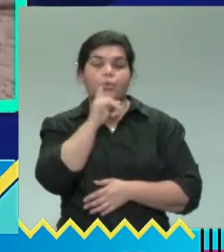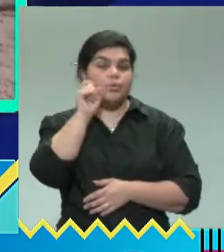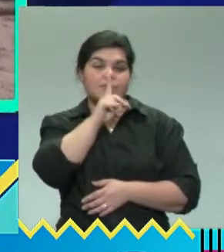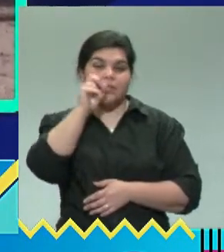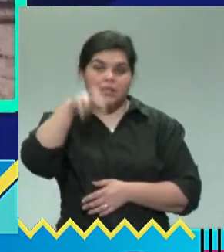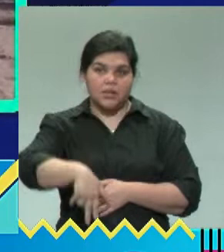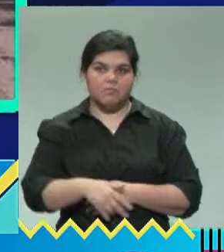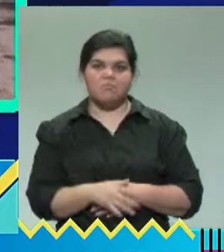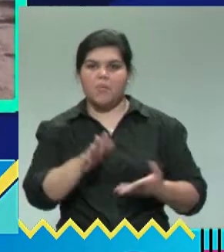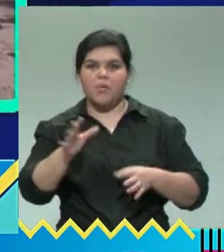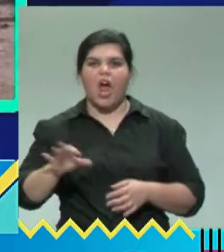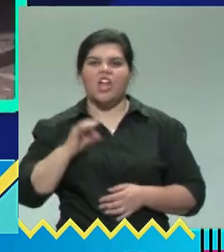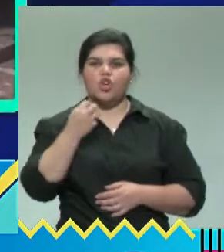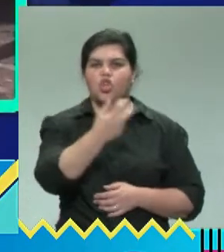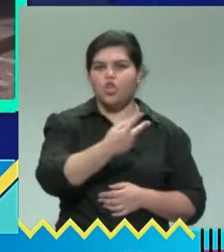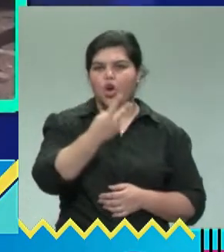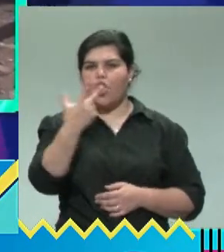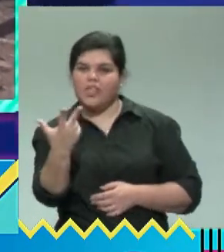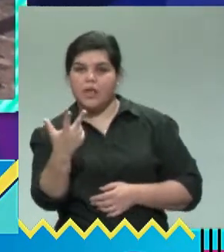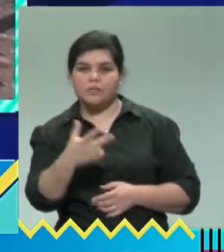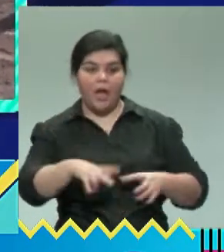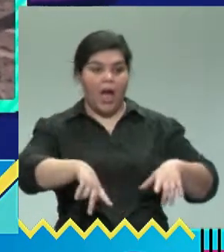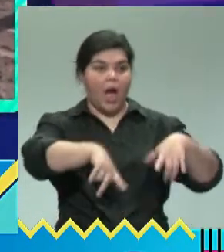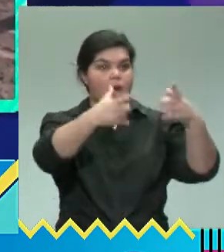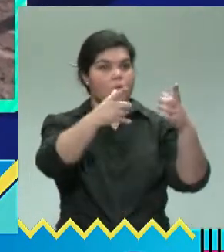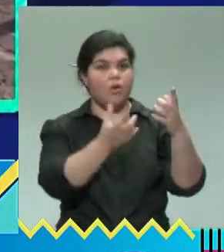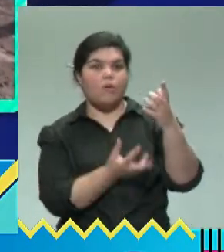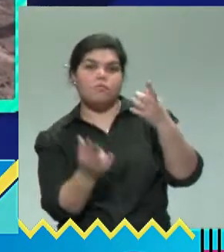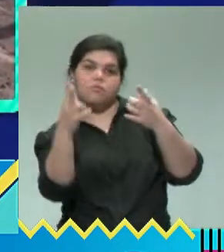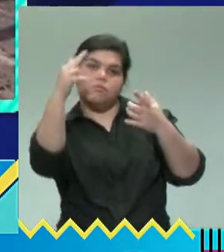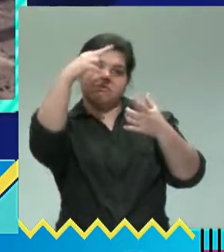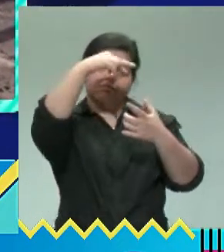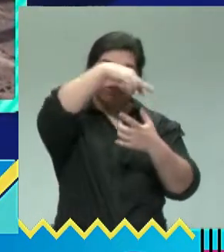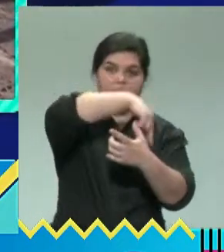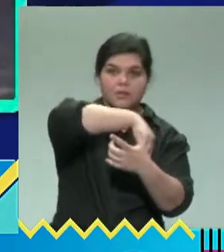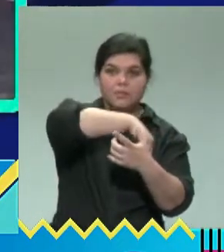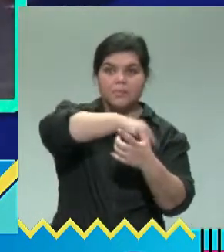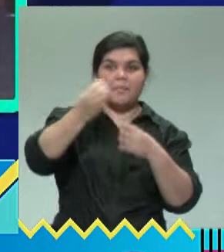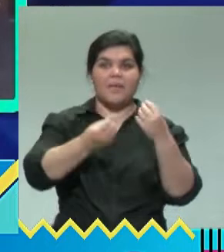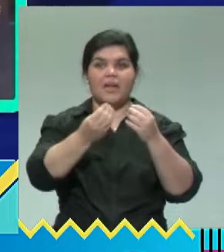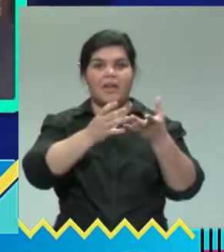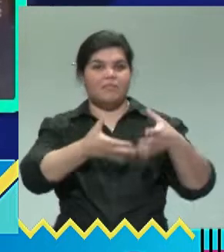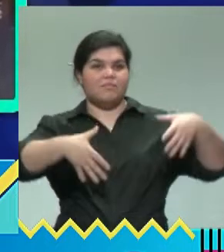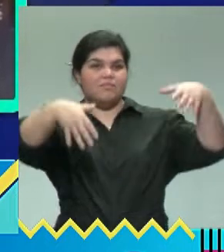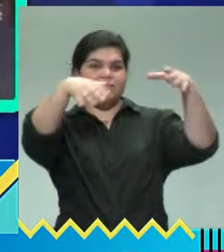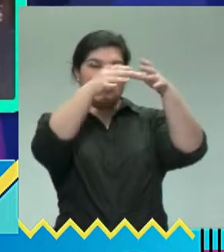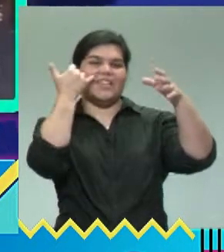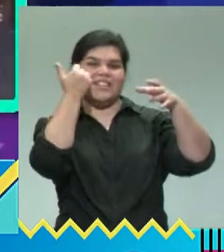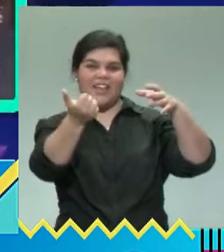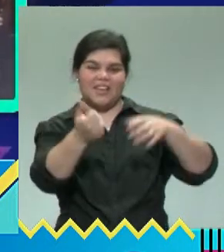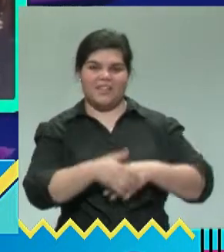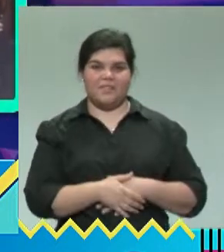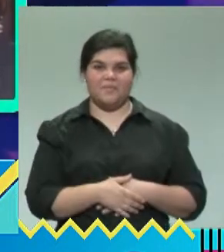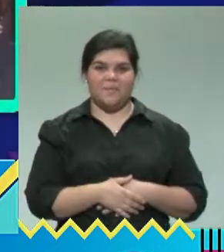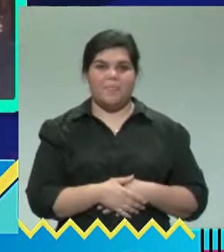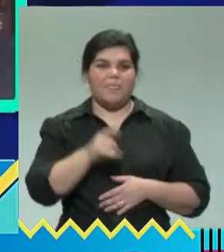pasaban formando a las plantas. Entonces no hacía falta después arruinar un árbol por culpa de un cable que pasa por ahí. No